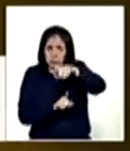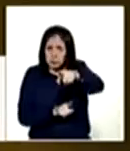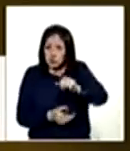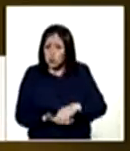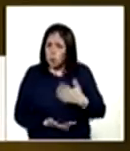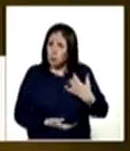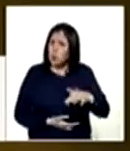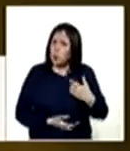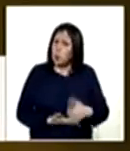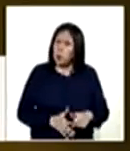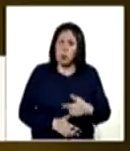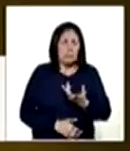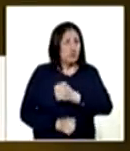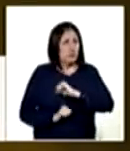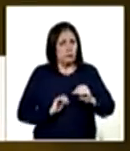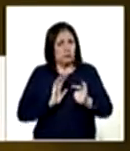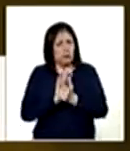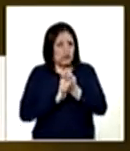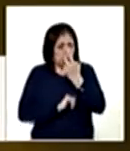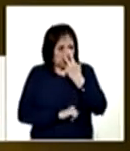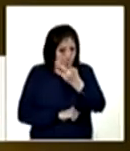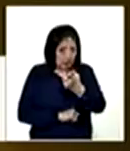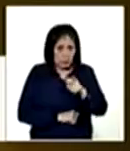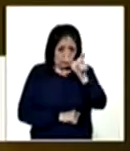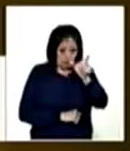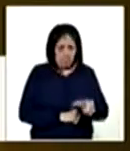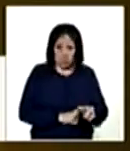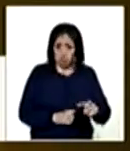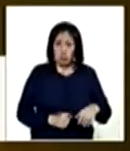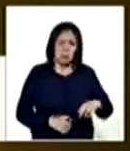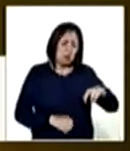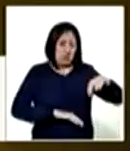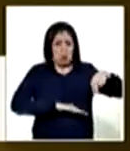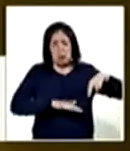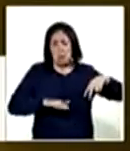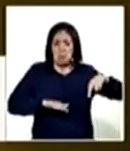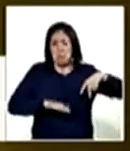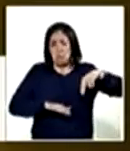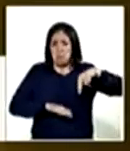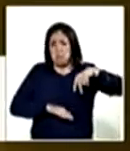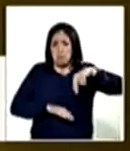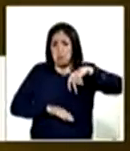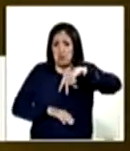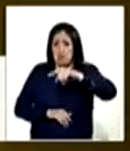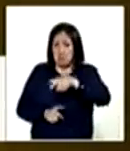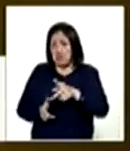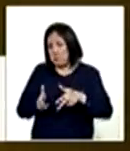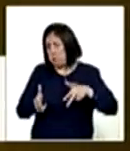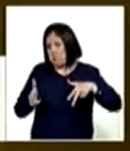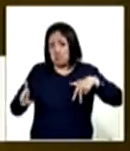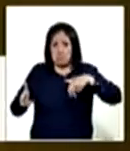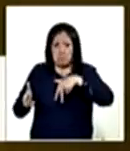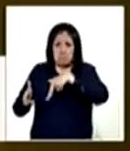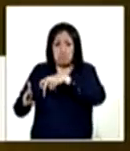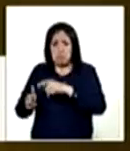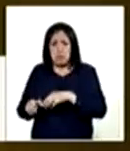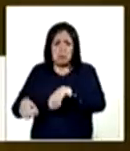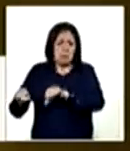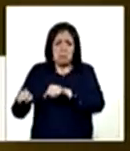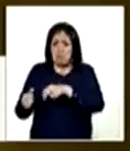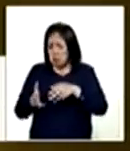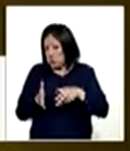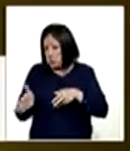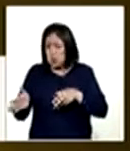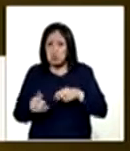un ilícito penal. Se ve, se aprecia que una persona se acerca a este grupo de vehículos, ¿no? De vehículos mayores y menores,